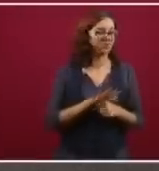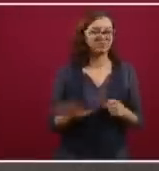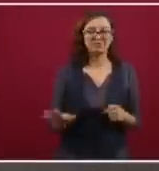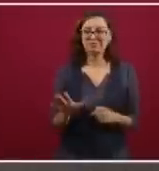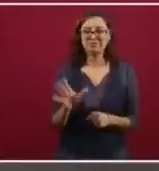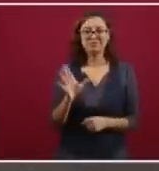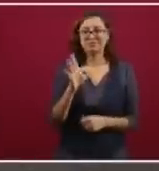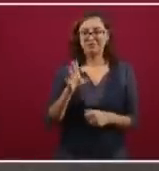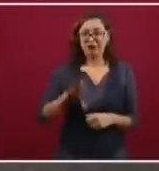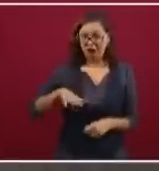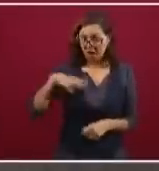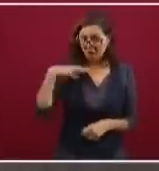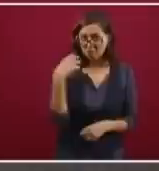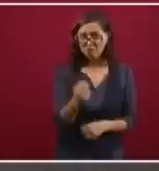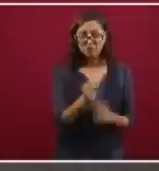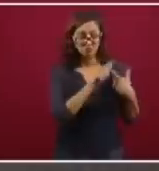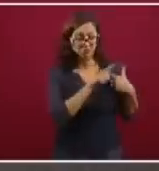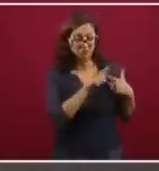esos abusos.